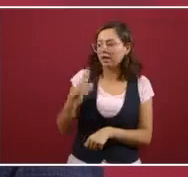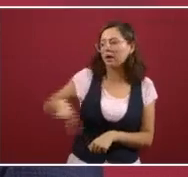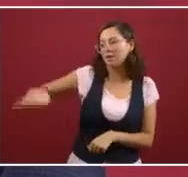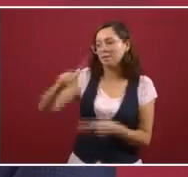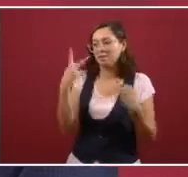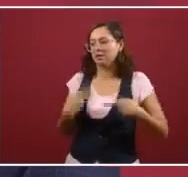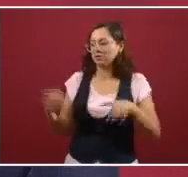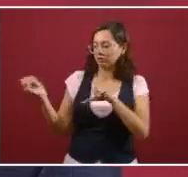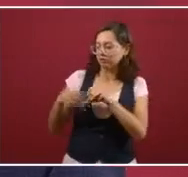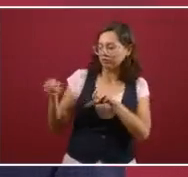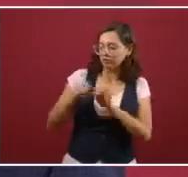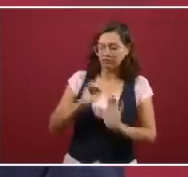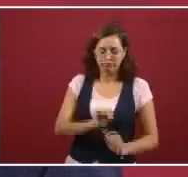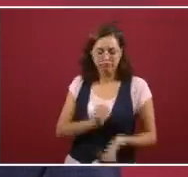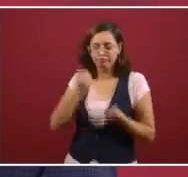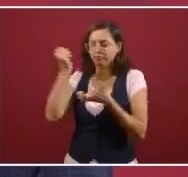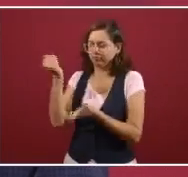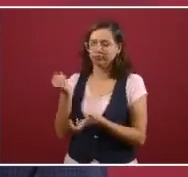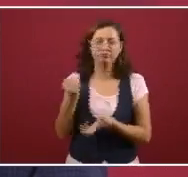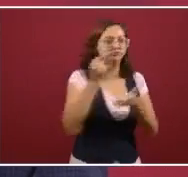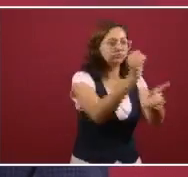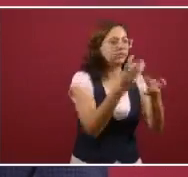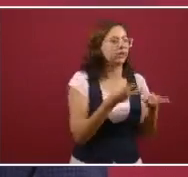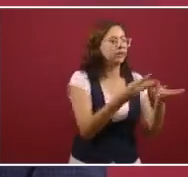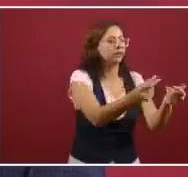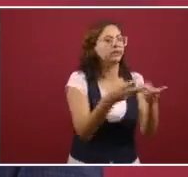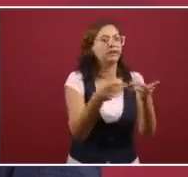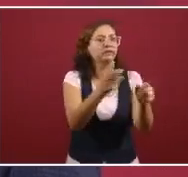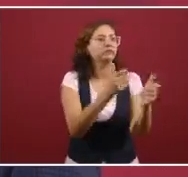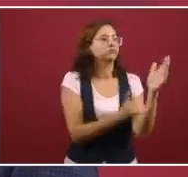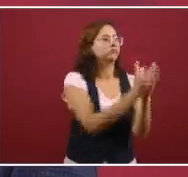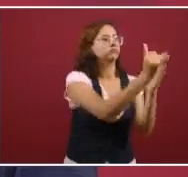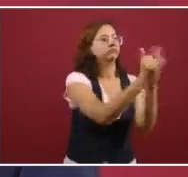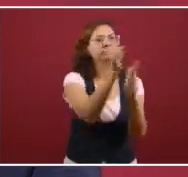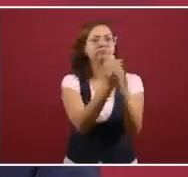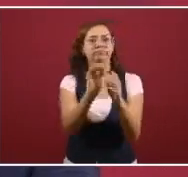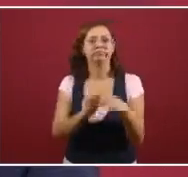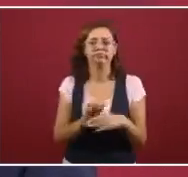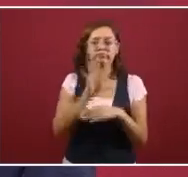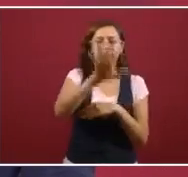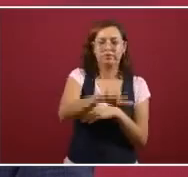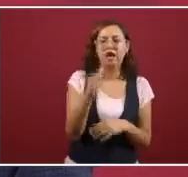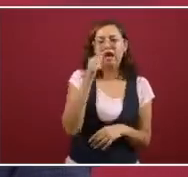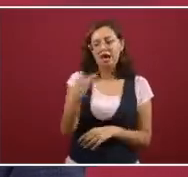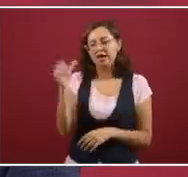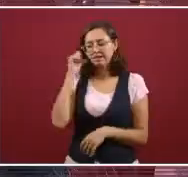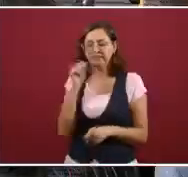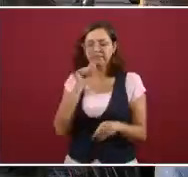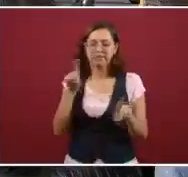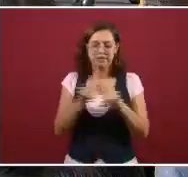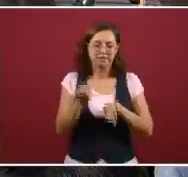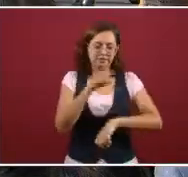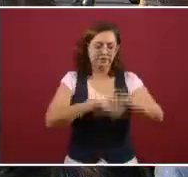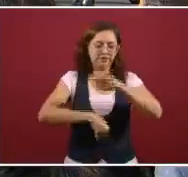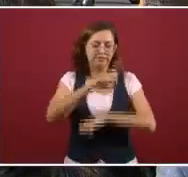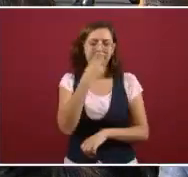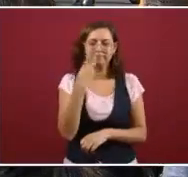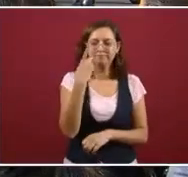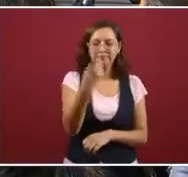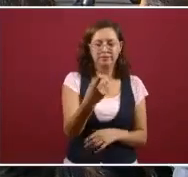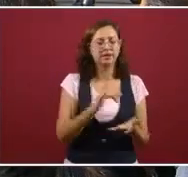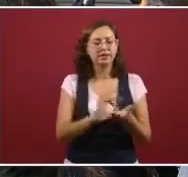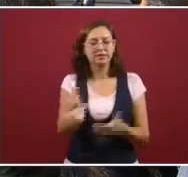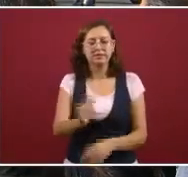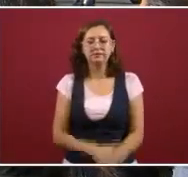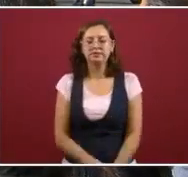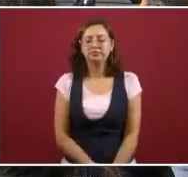económico y la tan deseada inversión que necesitamos y que ayer comentaban en esta conferencia de prensa también los empresarios. Gracias,